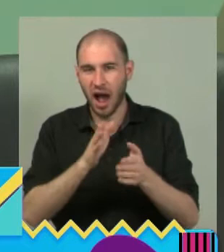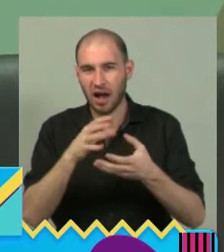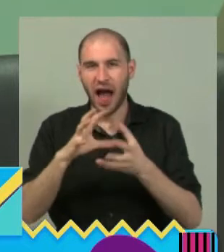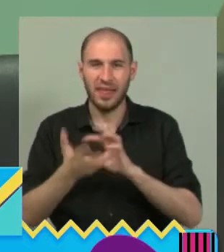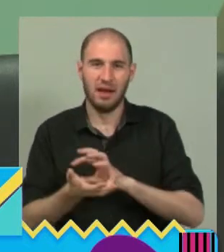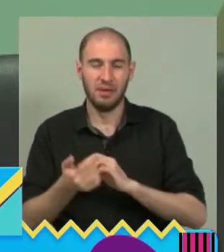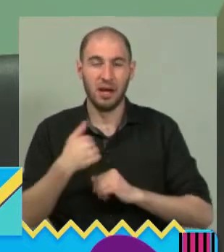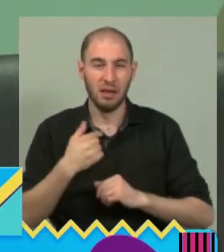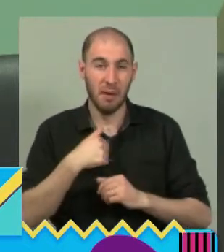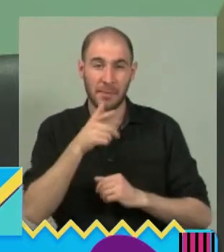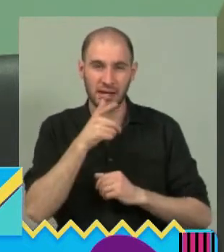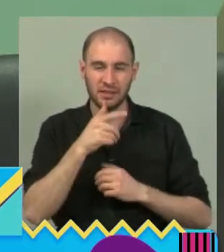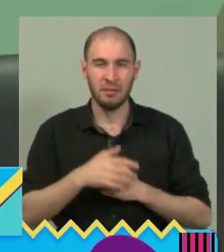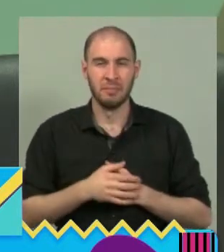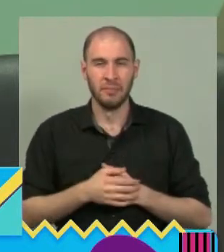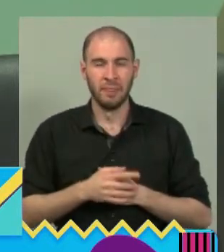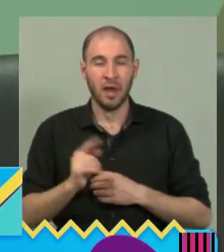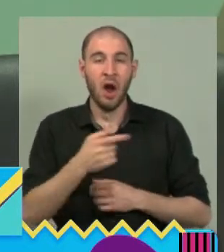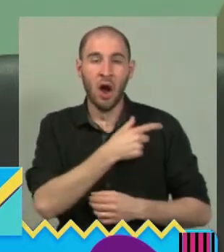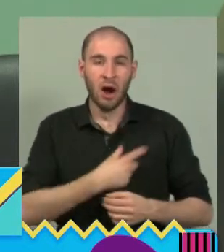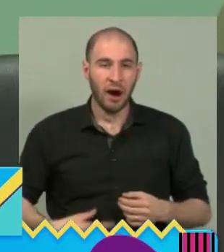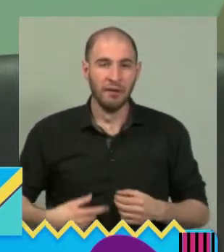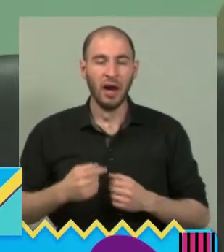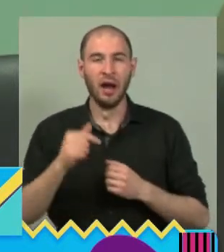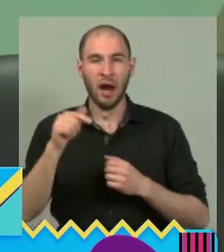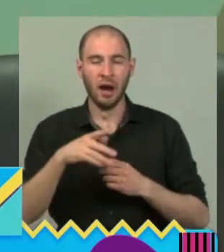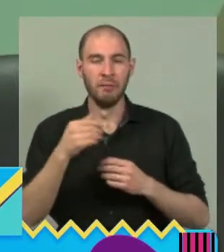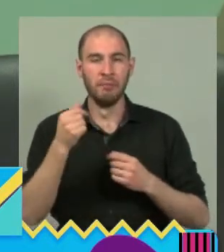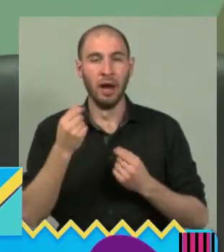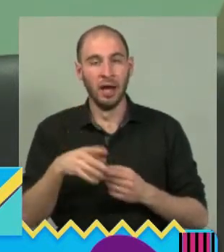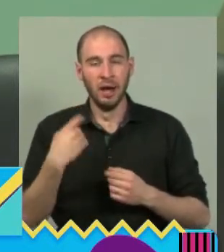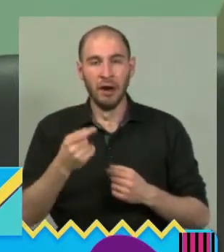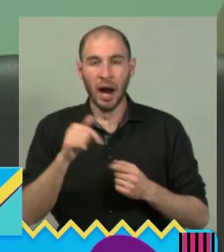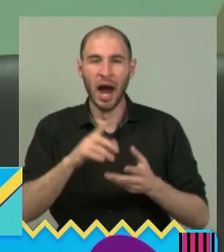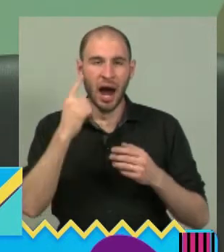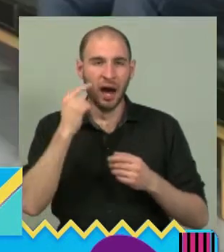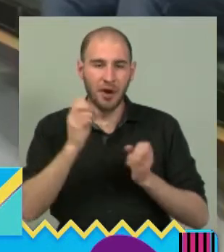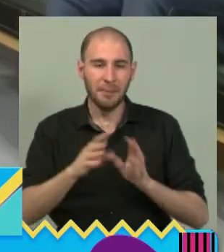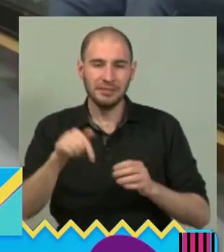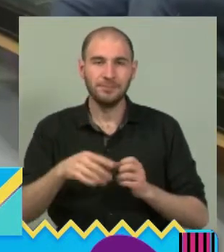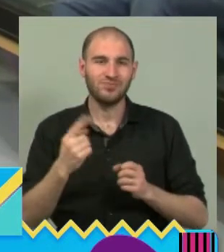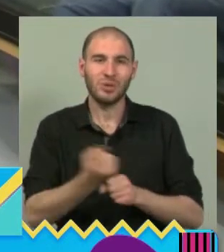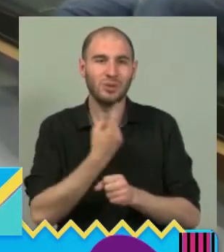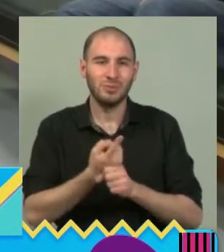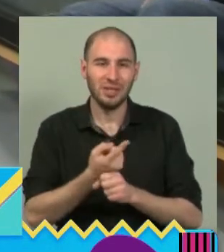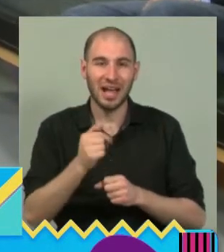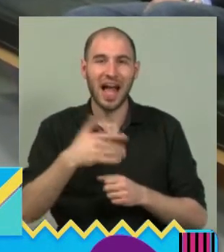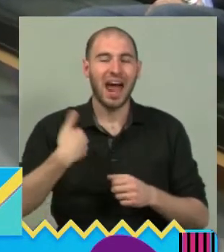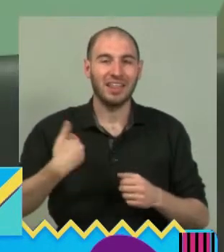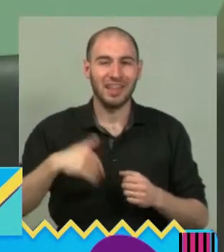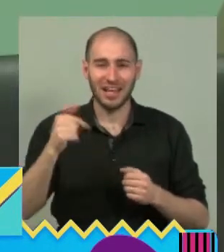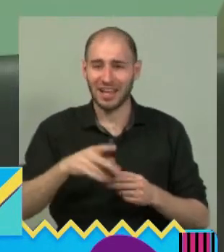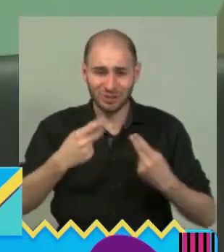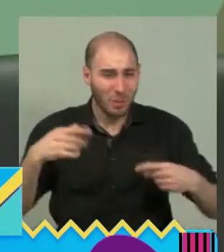eso yo considero que tenemos gobiernos entreguistas y por eso es que se da esta situación. No es posible que teniendo una Argentina